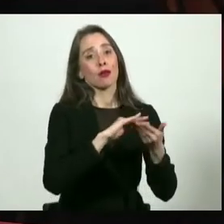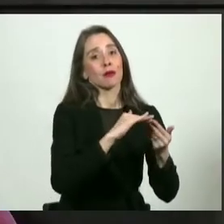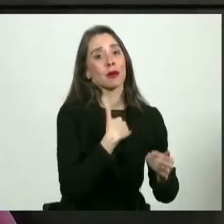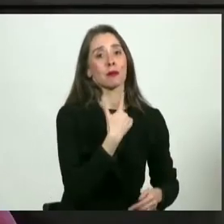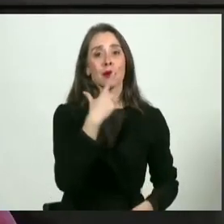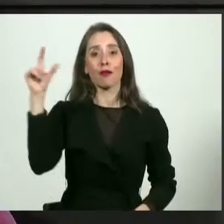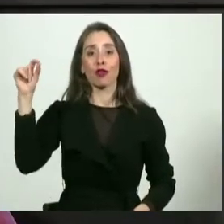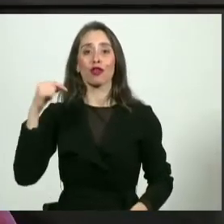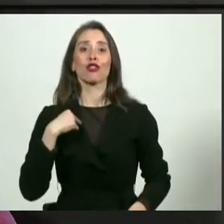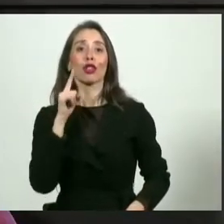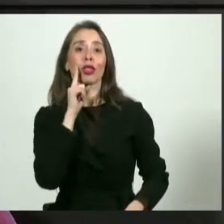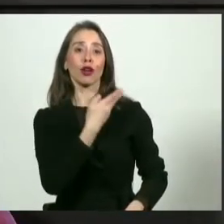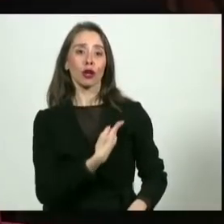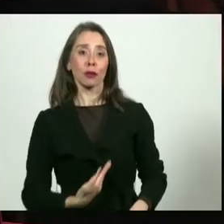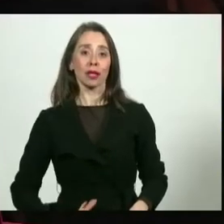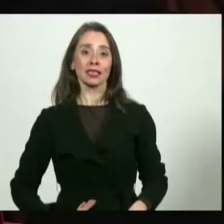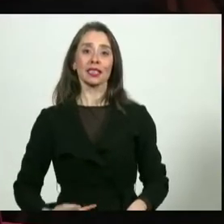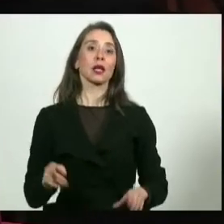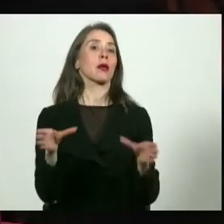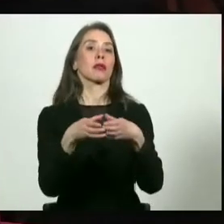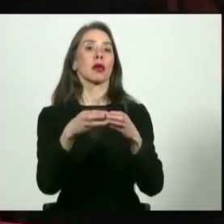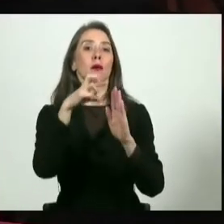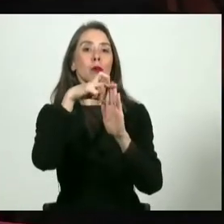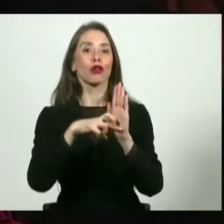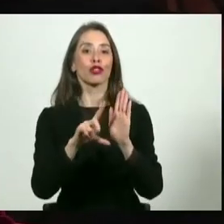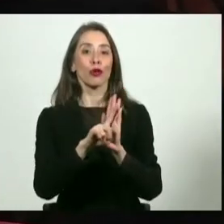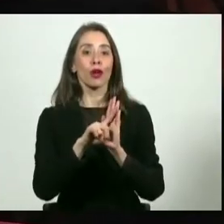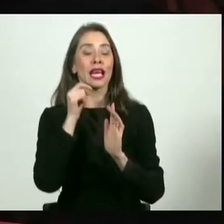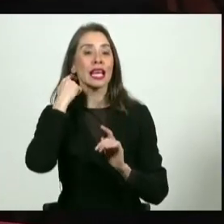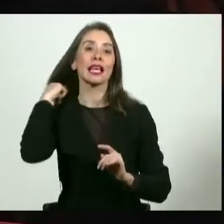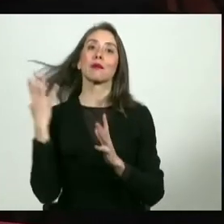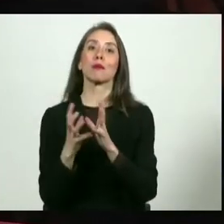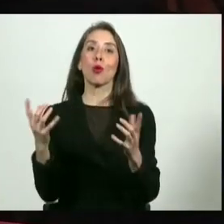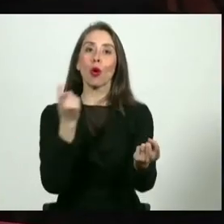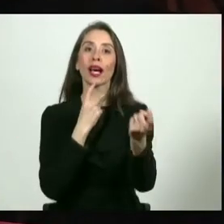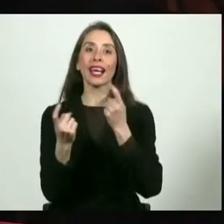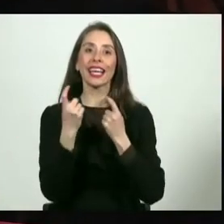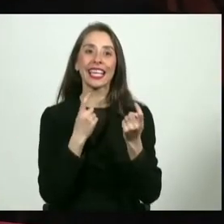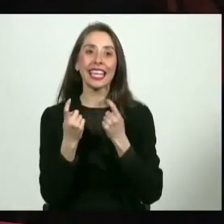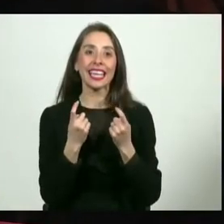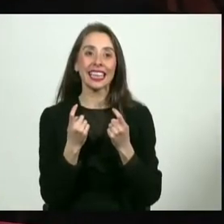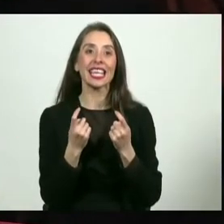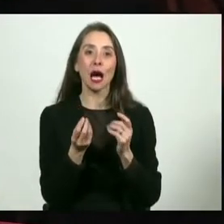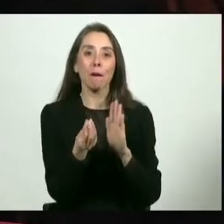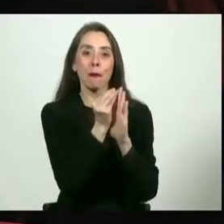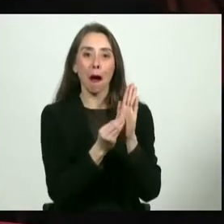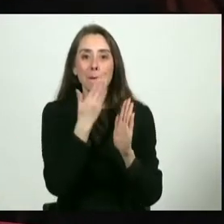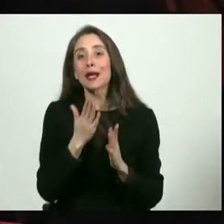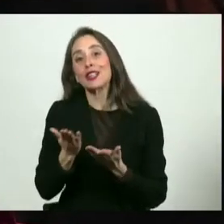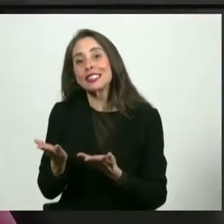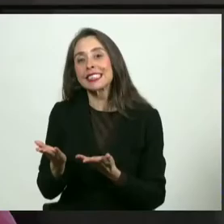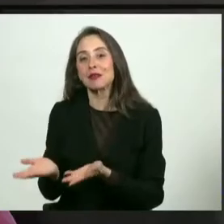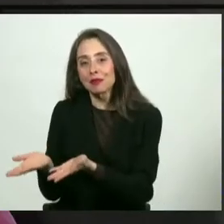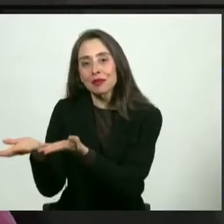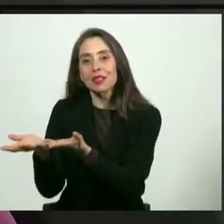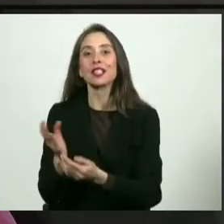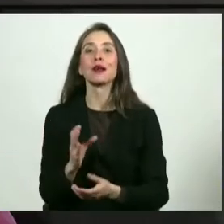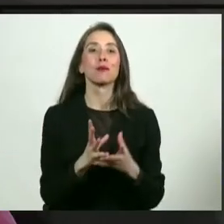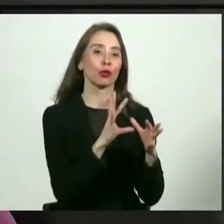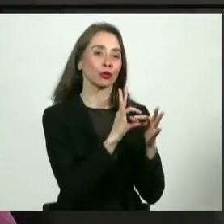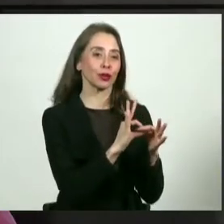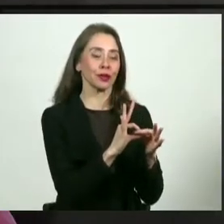para presidir y ver nuestro proyecto de ley, que tenemos muchas críticas, por cierto, para mejorar. Lo sabemos. ¿Ya? Muchas gracias. Porque nos